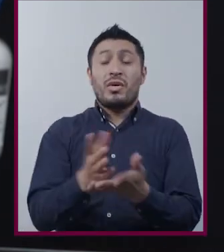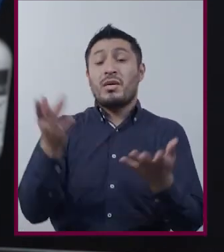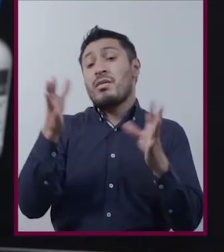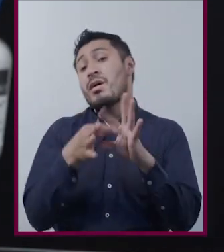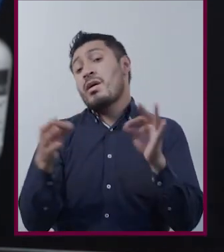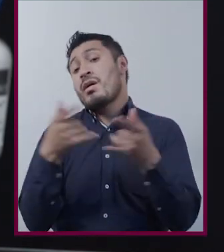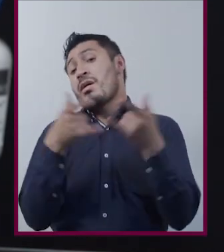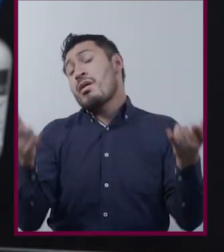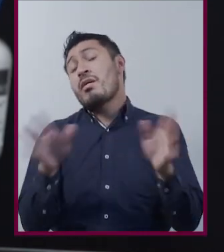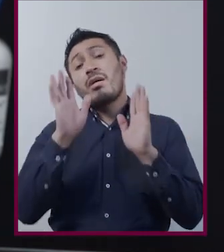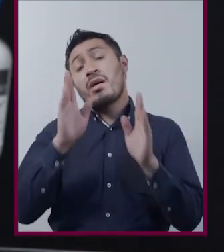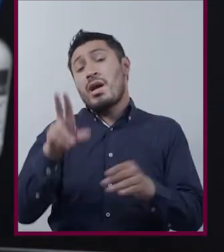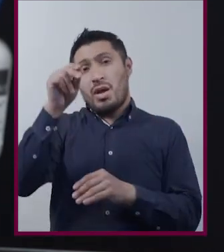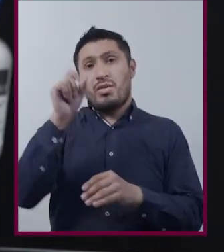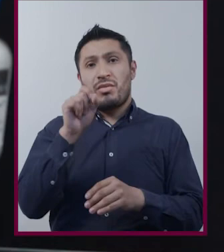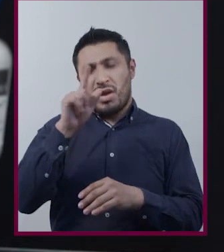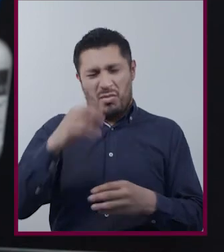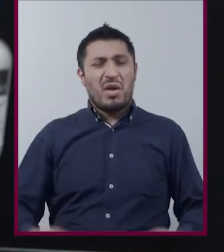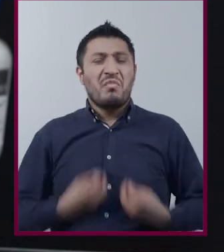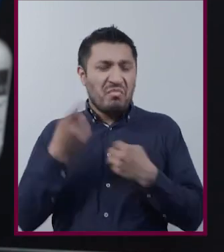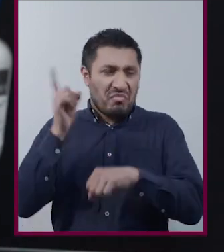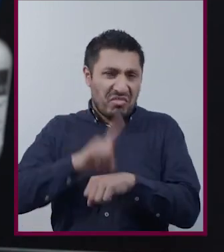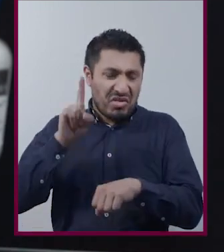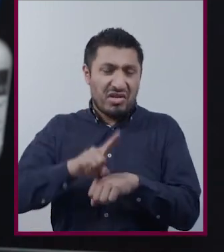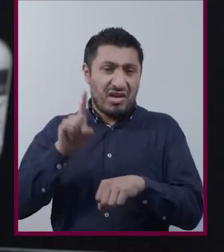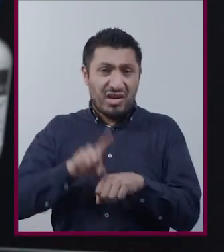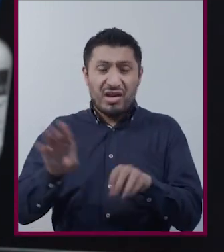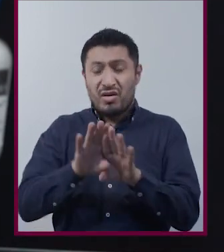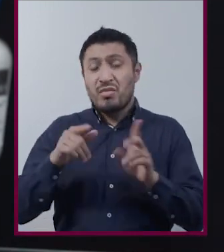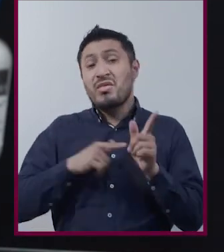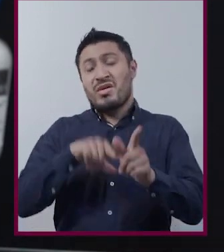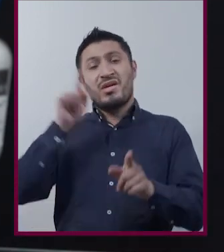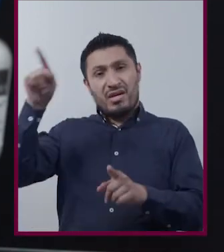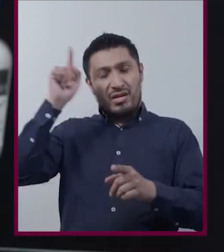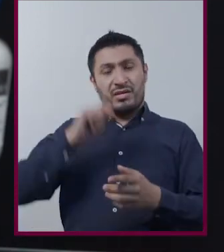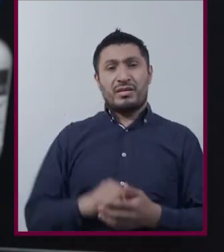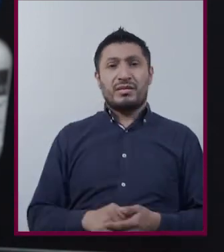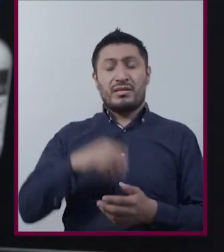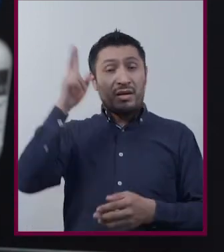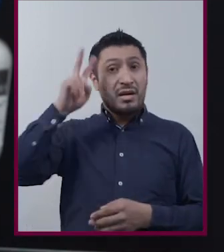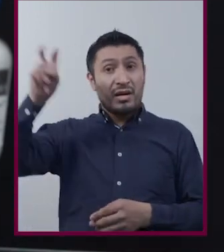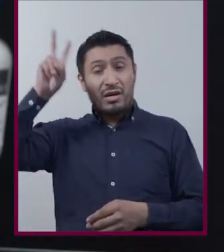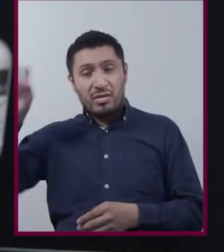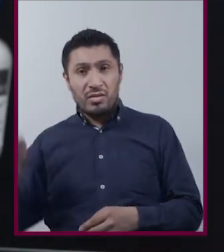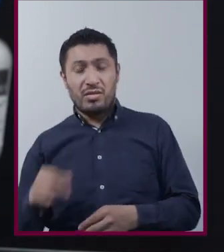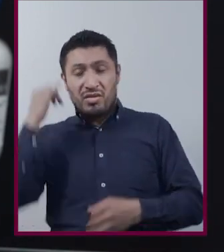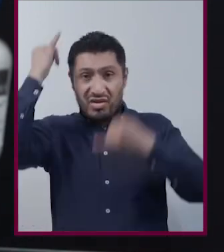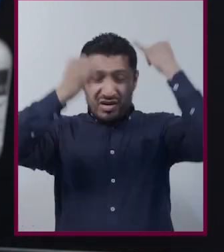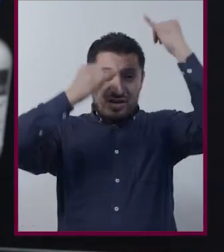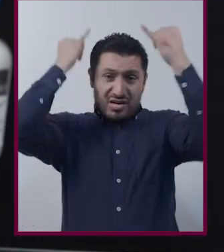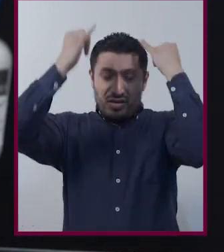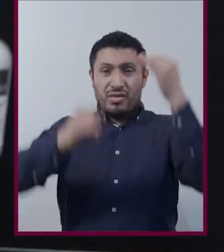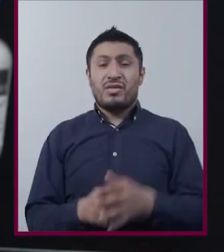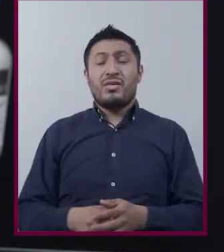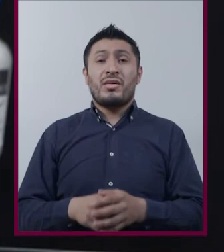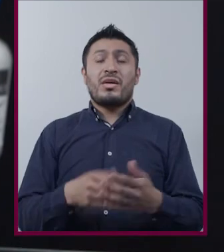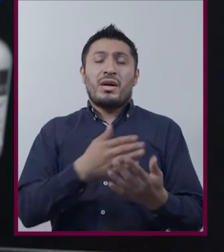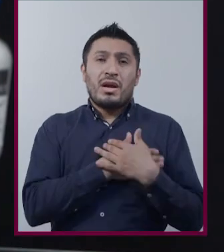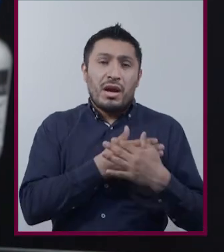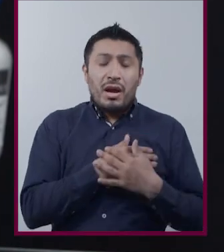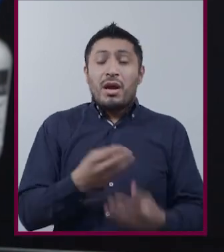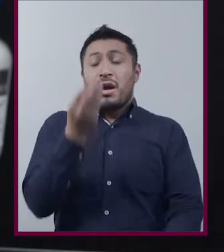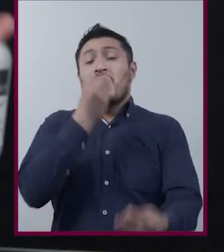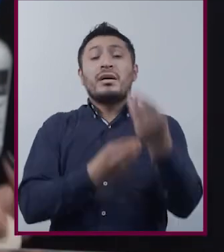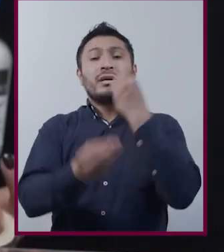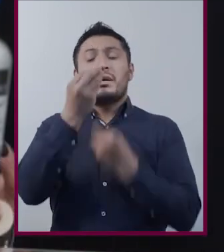hechos históricos, sino que incluye la vida cotidiana que continúa viviendo ahí. Los sueños, las ilusiones, los romances, las